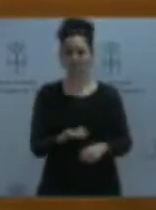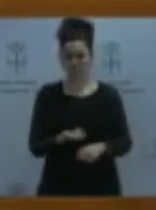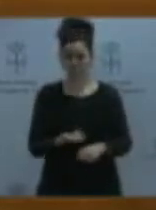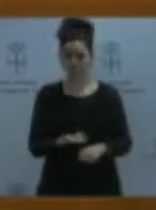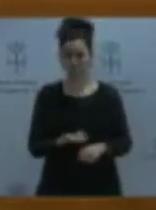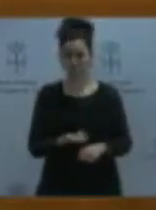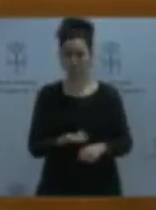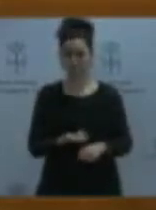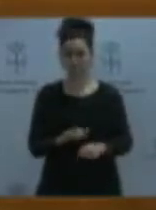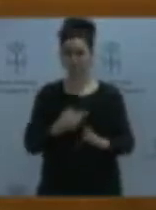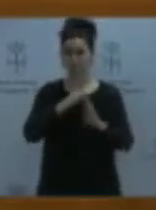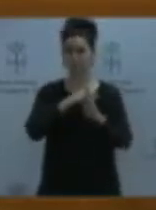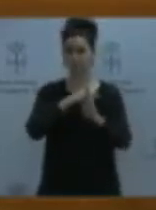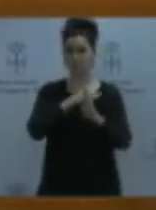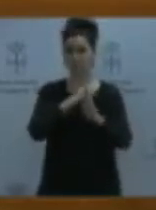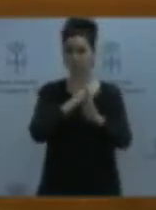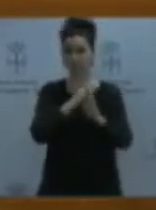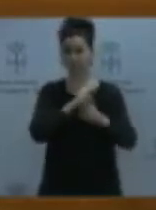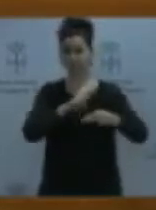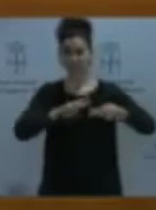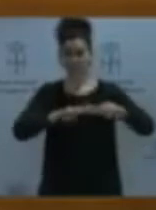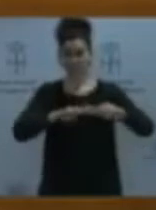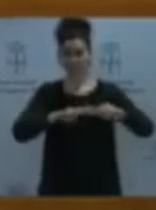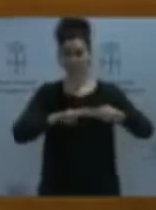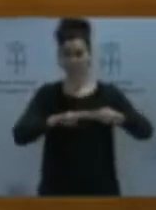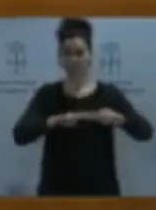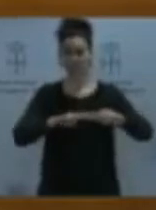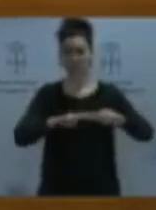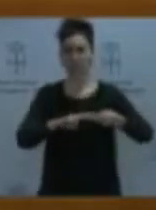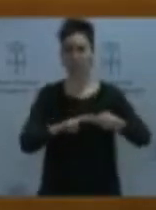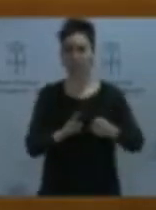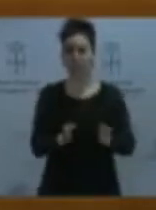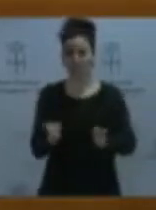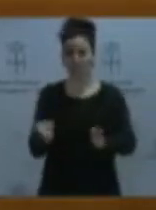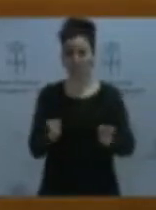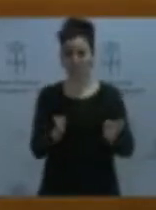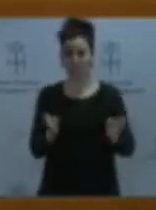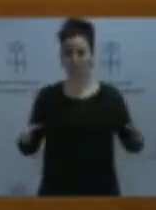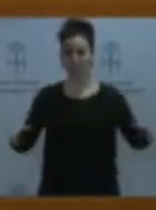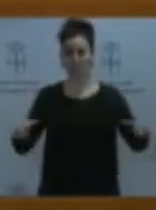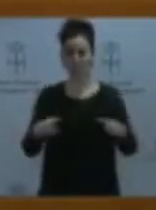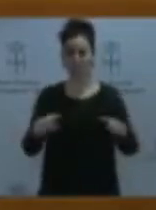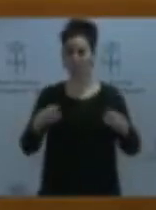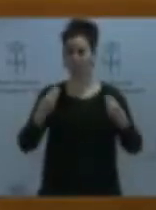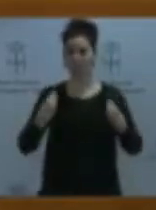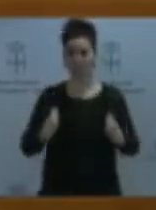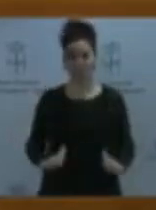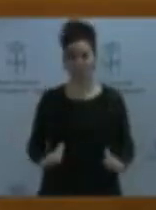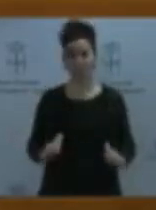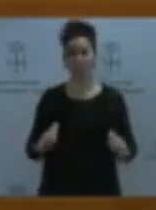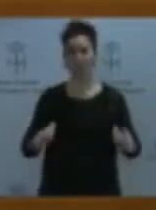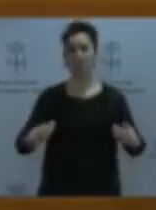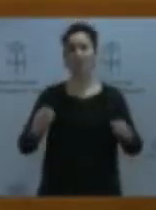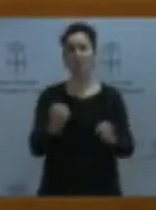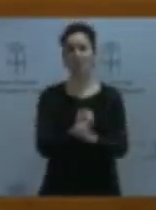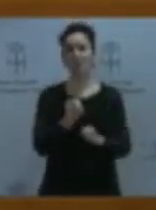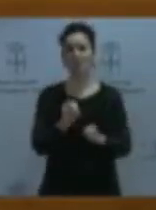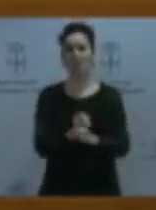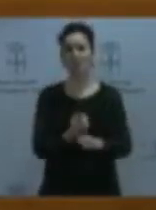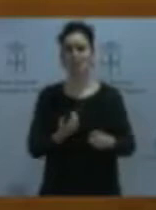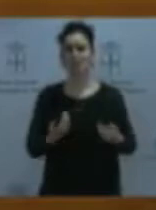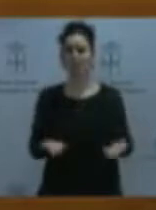realizan ambos grupos laborales. El caso es que el 90%, además de las intervenciones que se